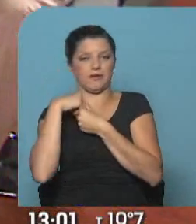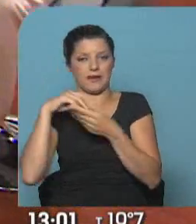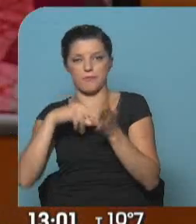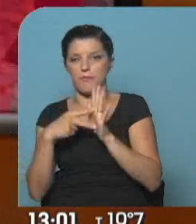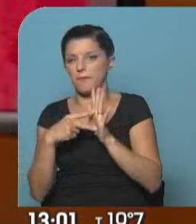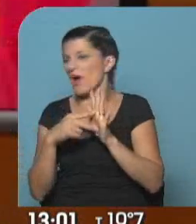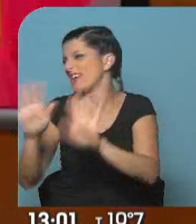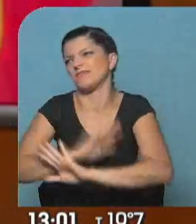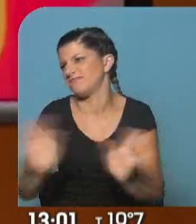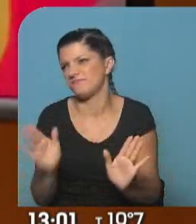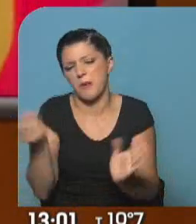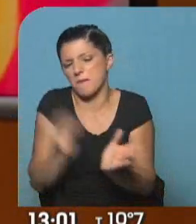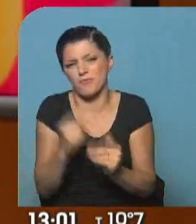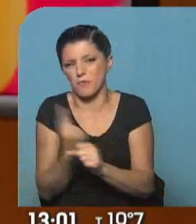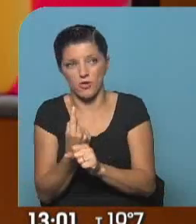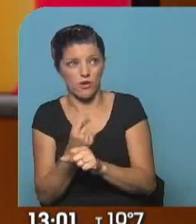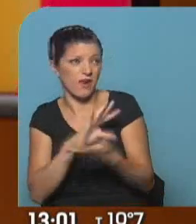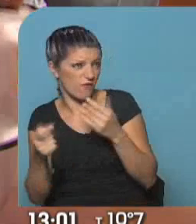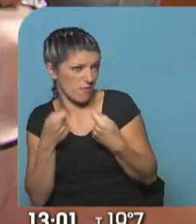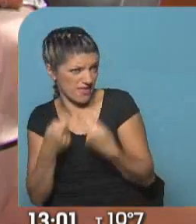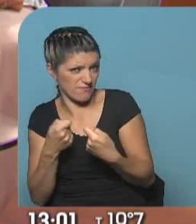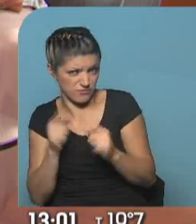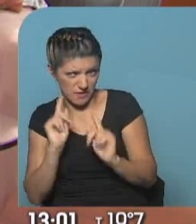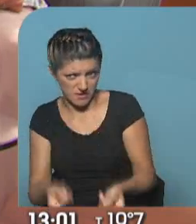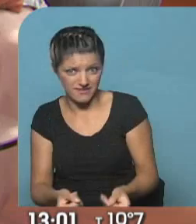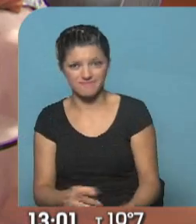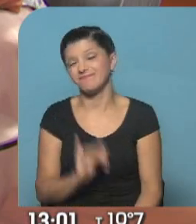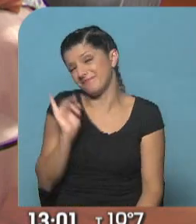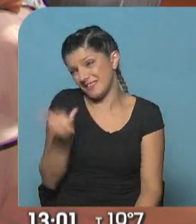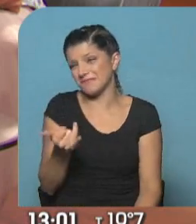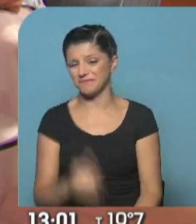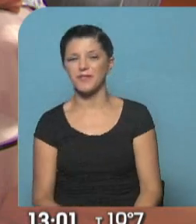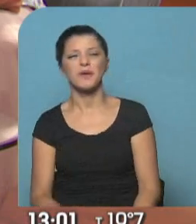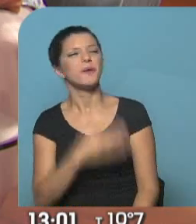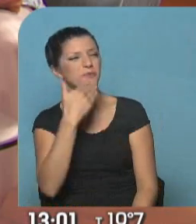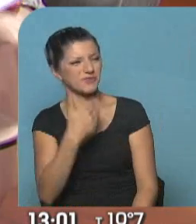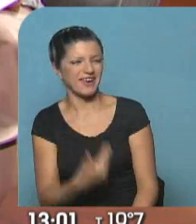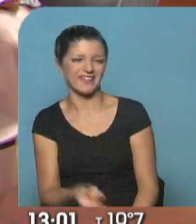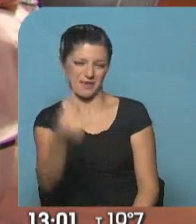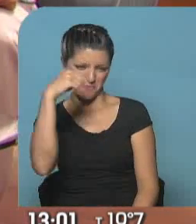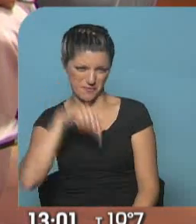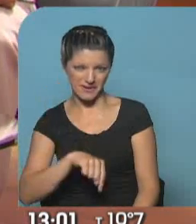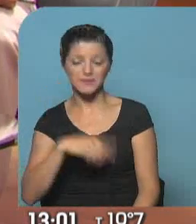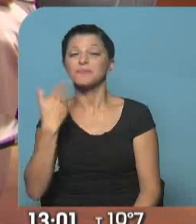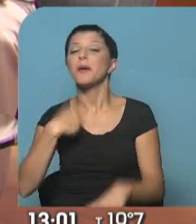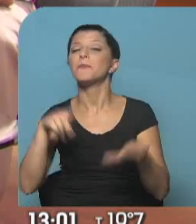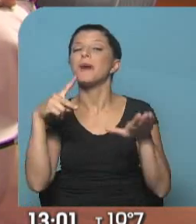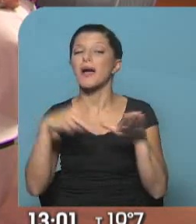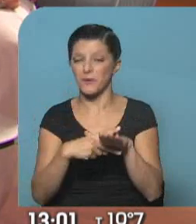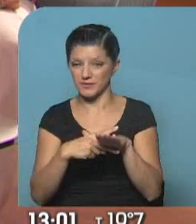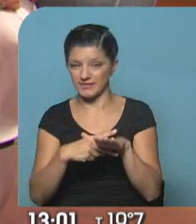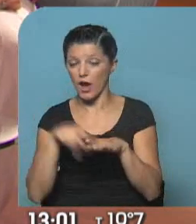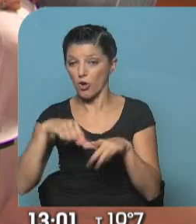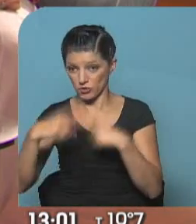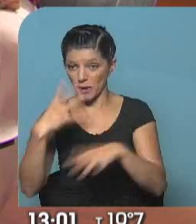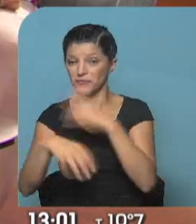decir más que eso. Más extorsivo aún como para pensar en la gran... Claro, sí, okay. Sí. Te agradecemos muchísimo que hayas estado con ustedes. nosotros. Nos estamos yendo a un nuevo corte, estamos hasta